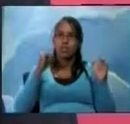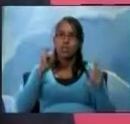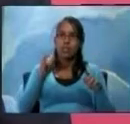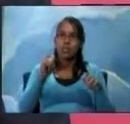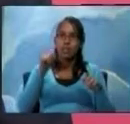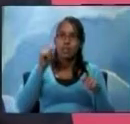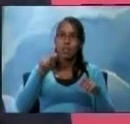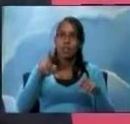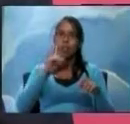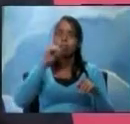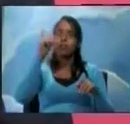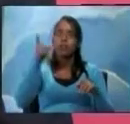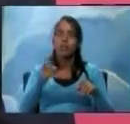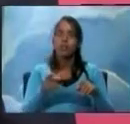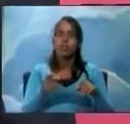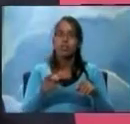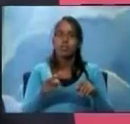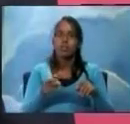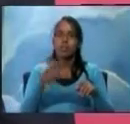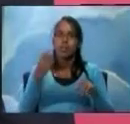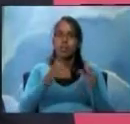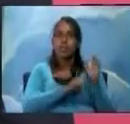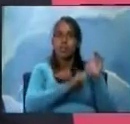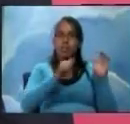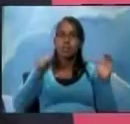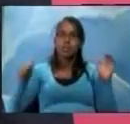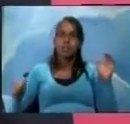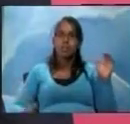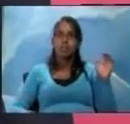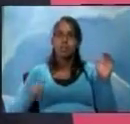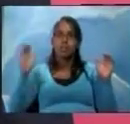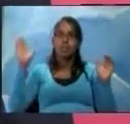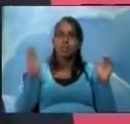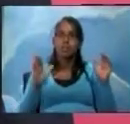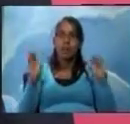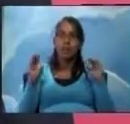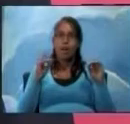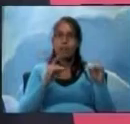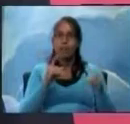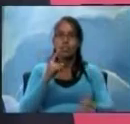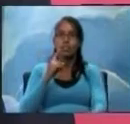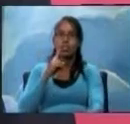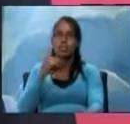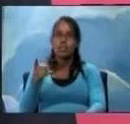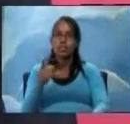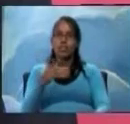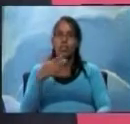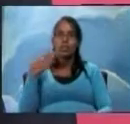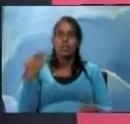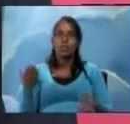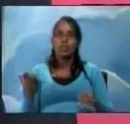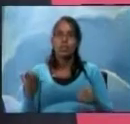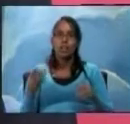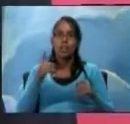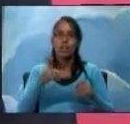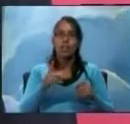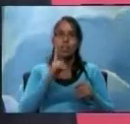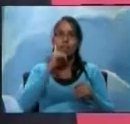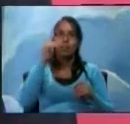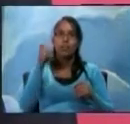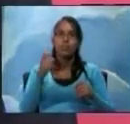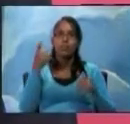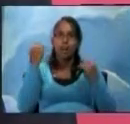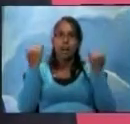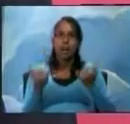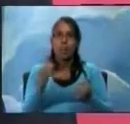Y estas preguntas, a lo que el Señor Jesús venía hablando, diciéndoles que ellos le